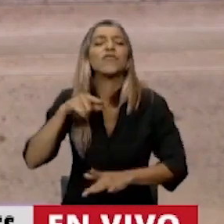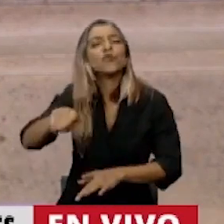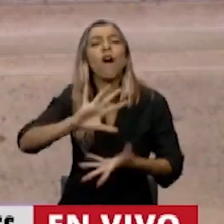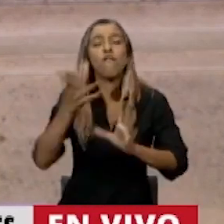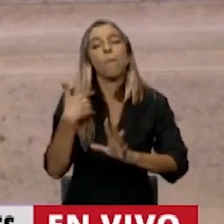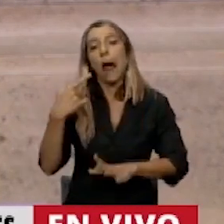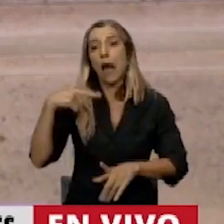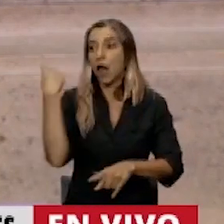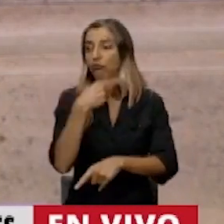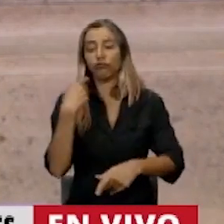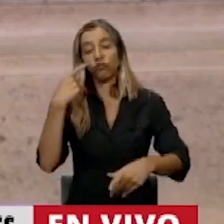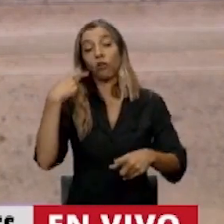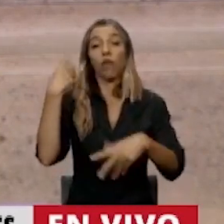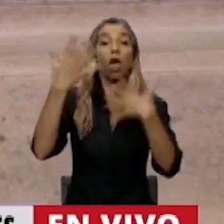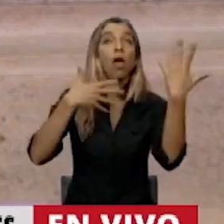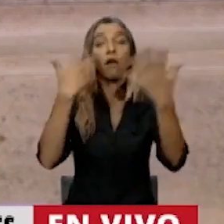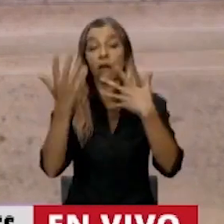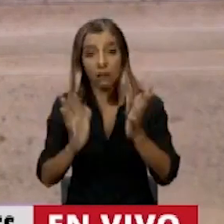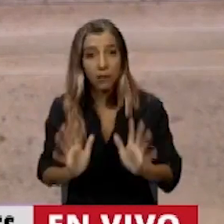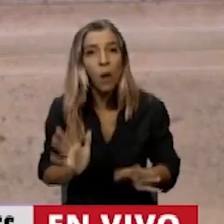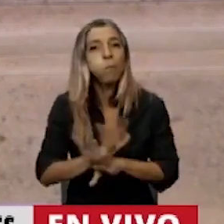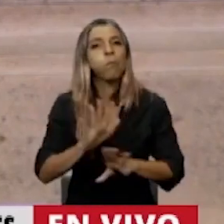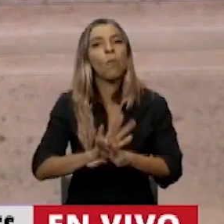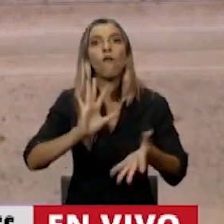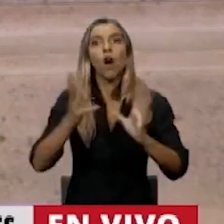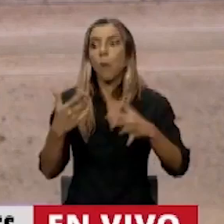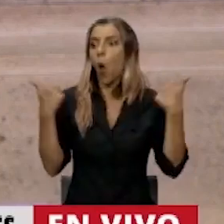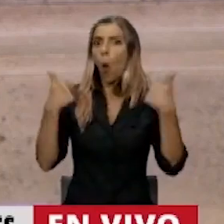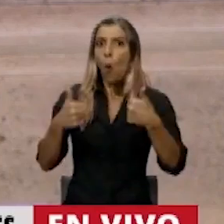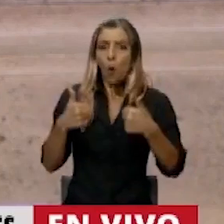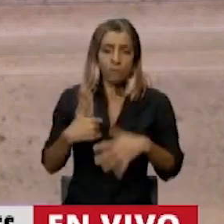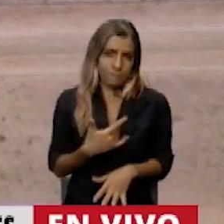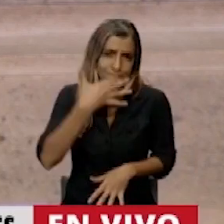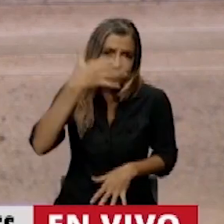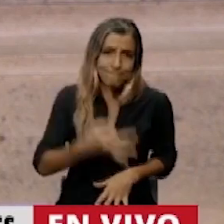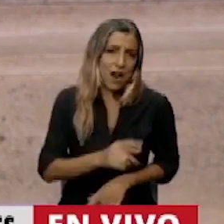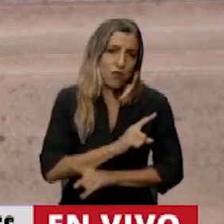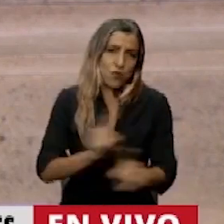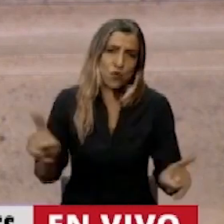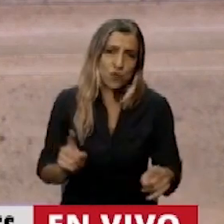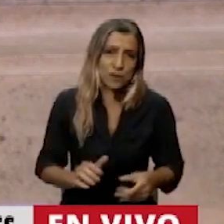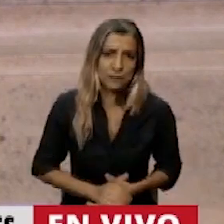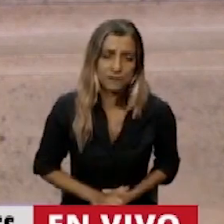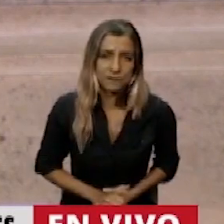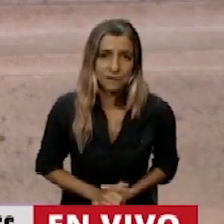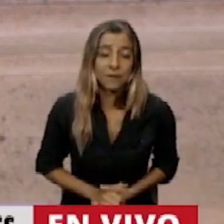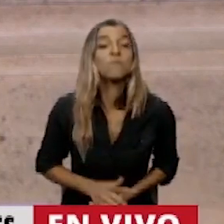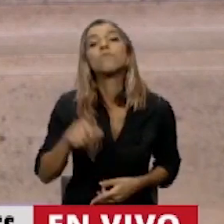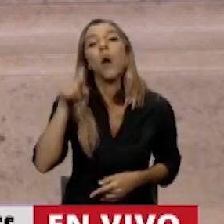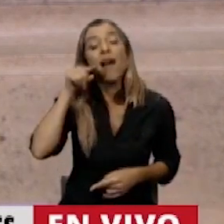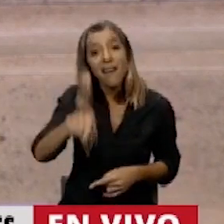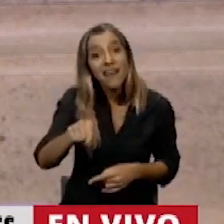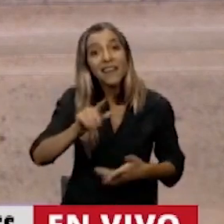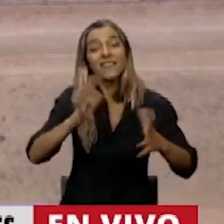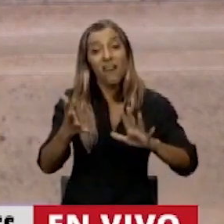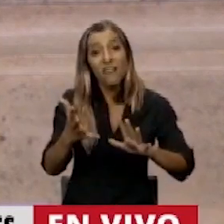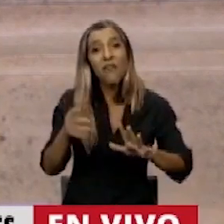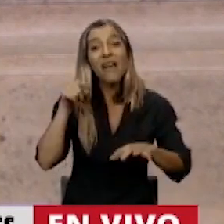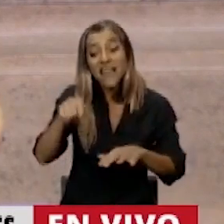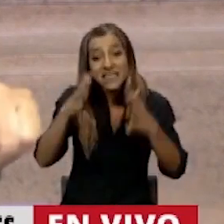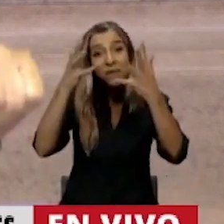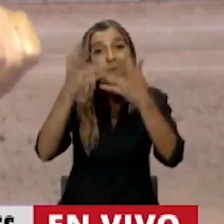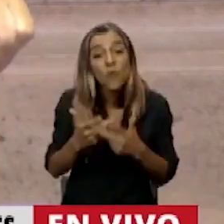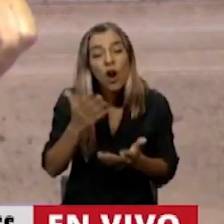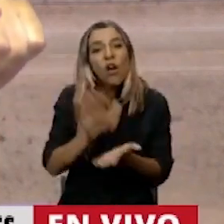para disimular que estamos frente a un ajuste fenomenal. Y quiero decirles una cosa, el ajuste